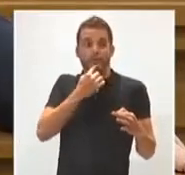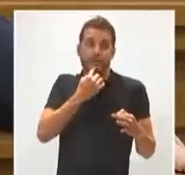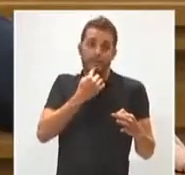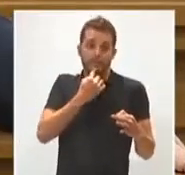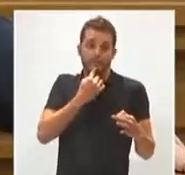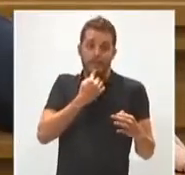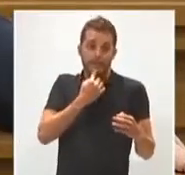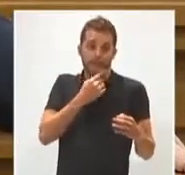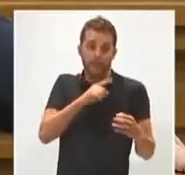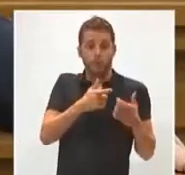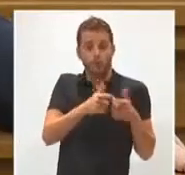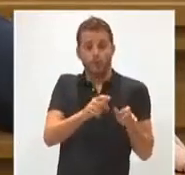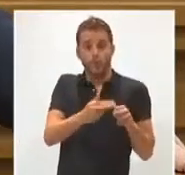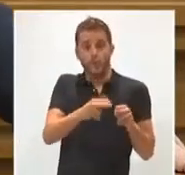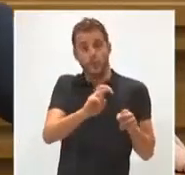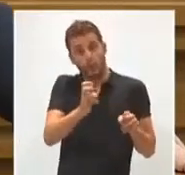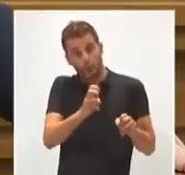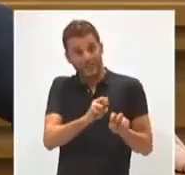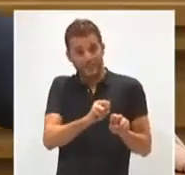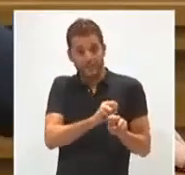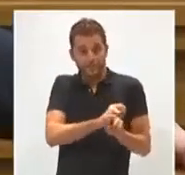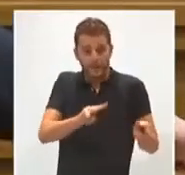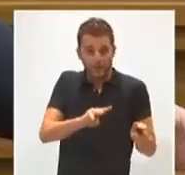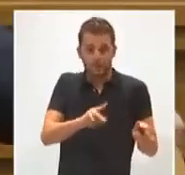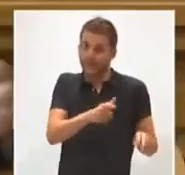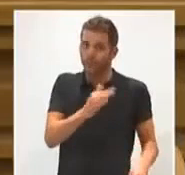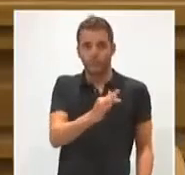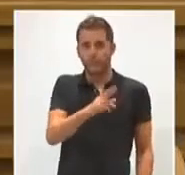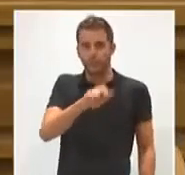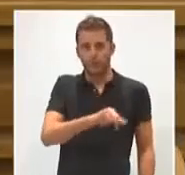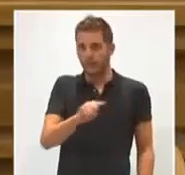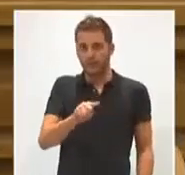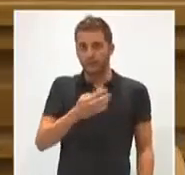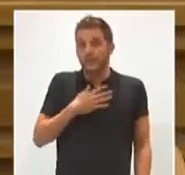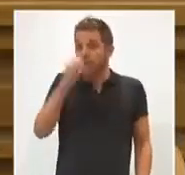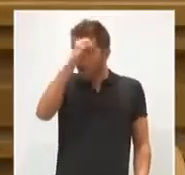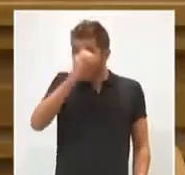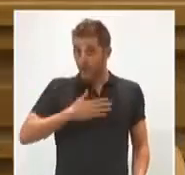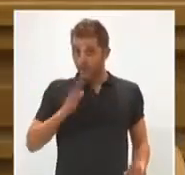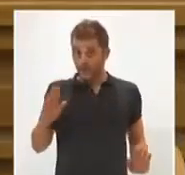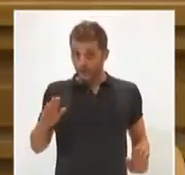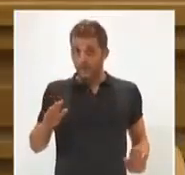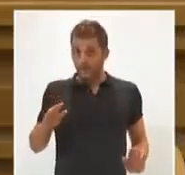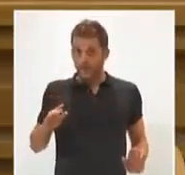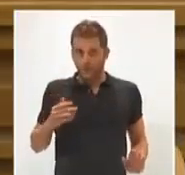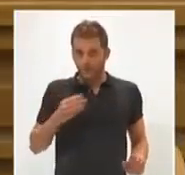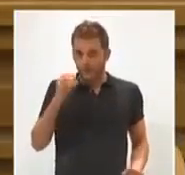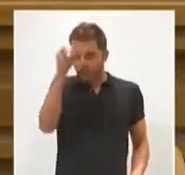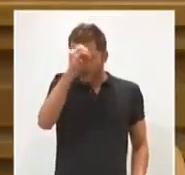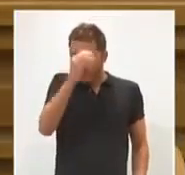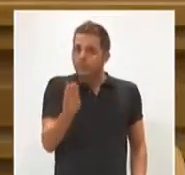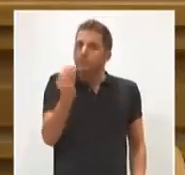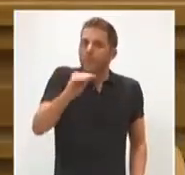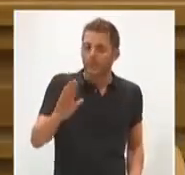eso no es bueno vamos es una opinión yo creo que no se puede ser más constructivo ya saben incluso